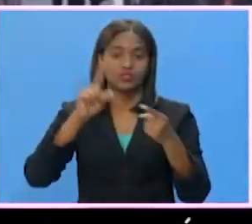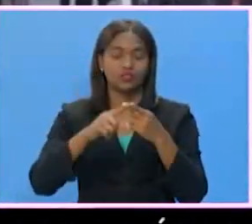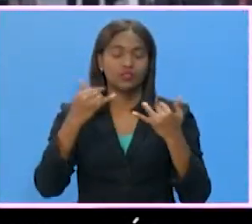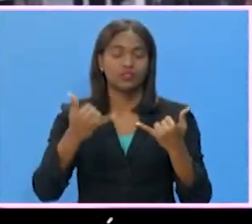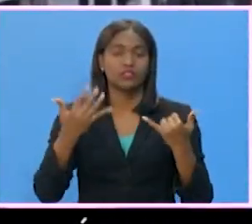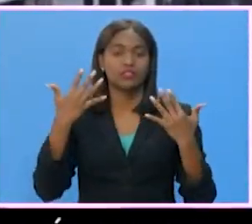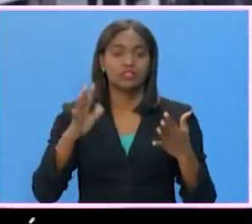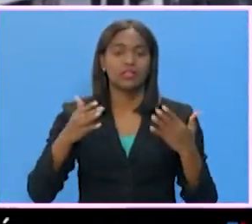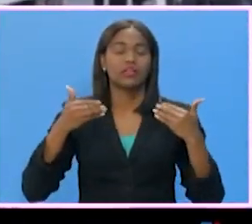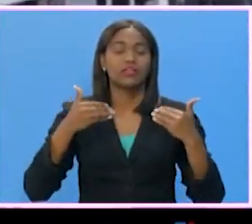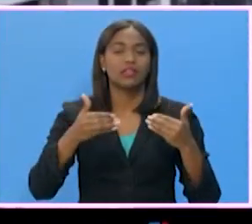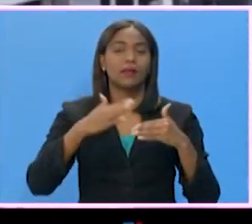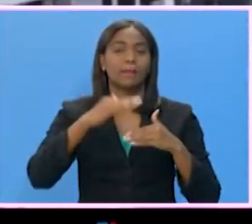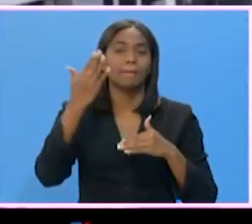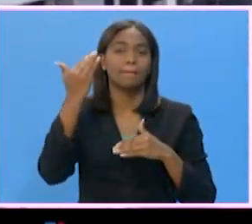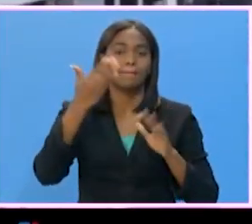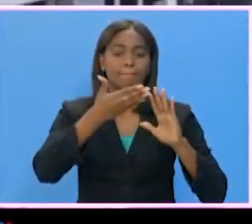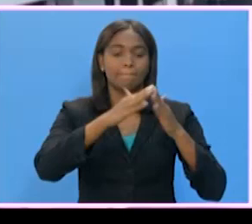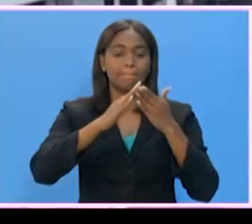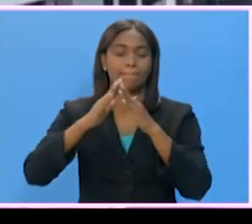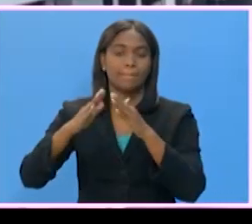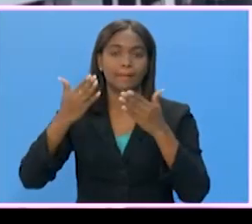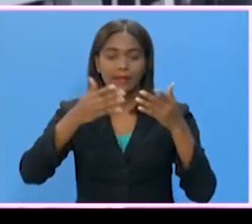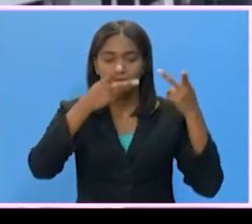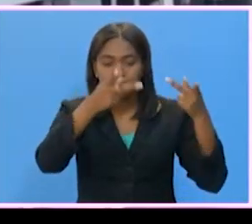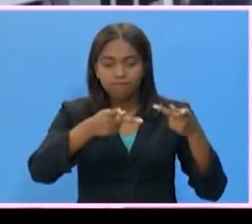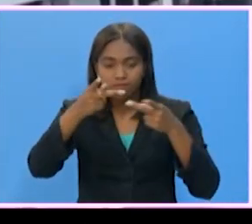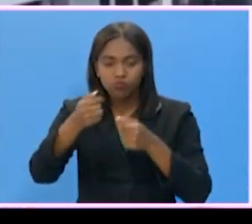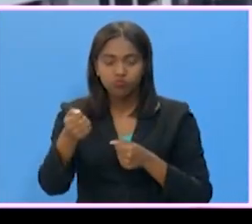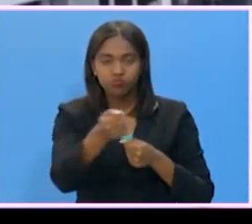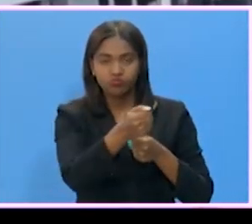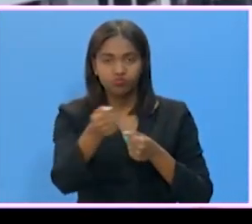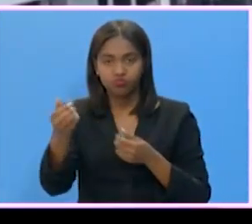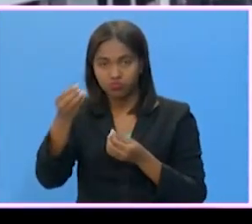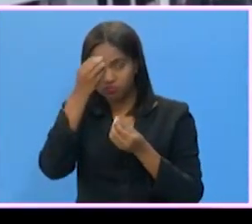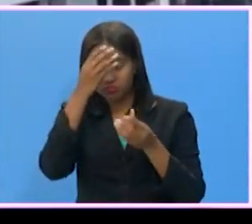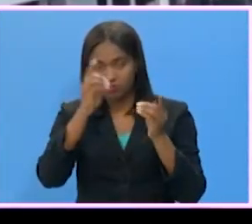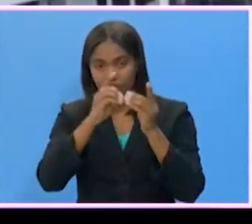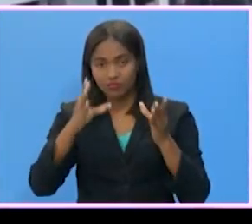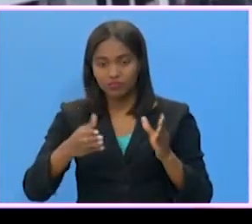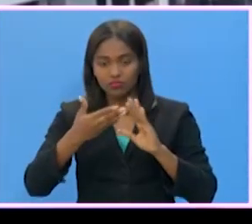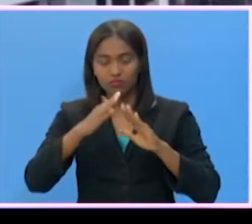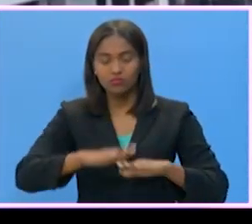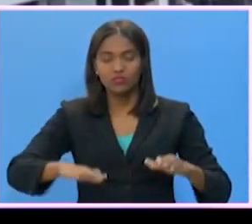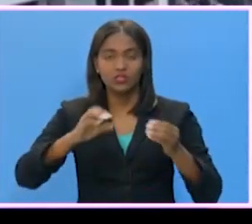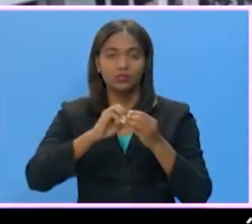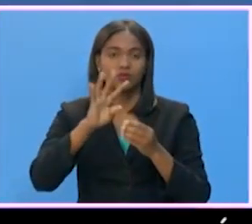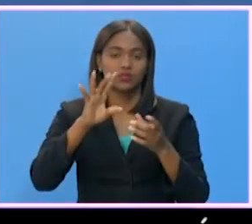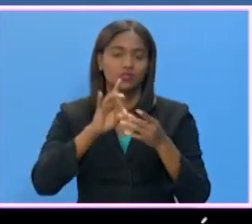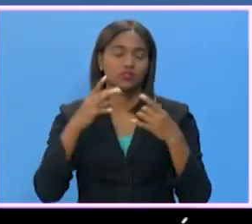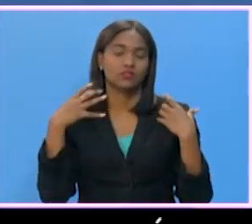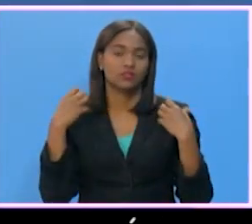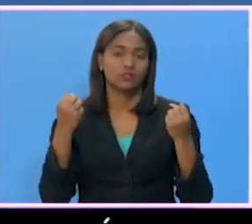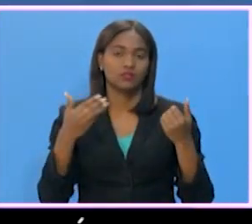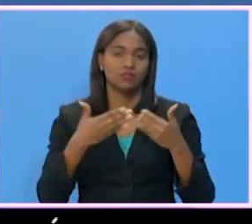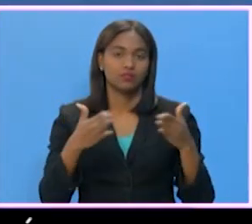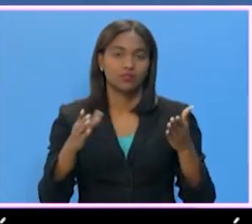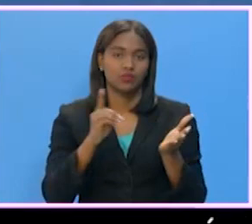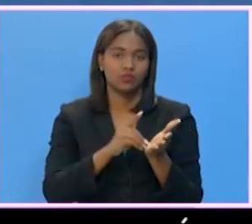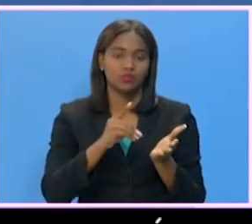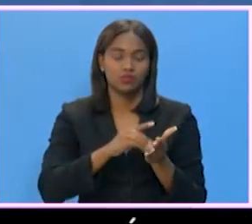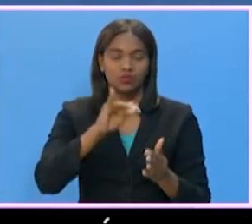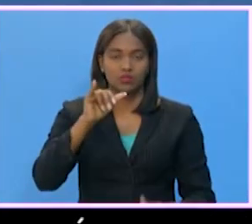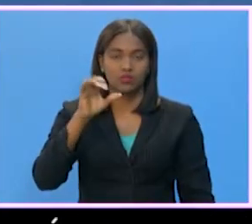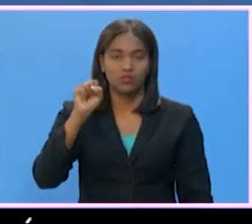han intervenido más de 15 sectores. La información la ofreció el director del Área 4 de Salud Pública, doctor